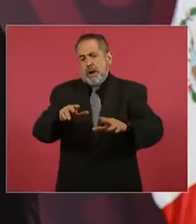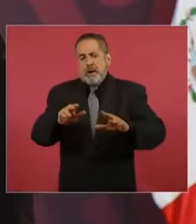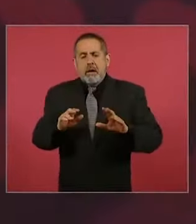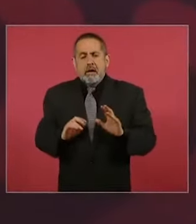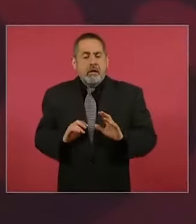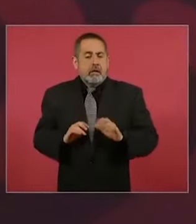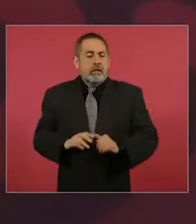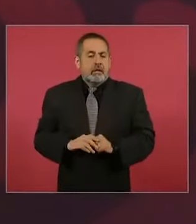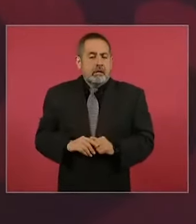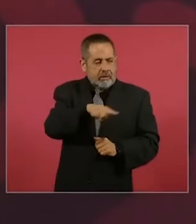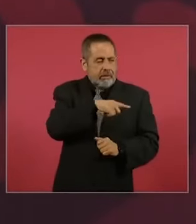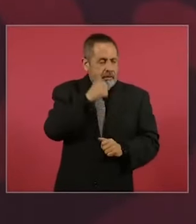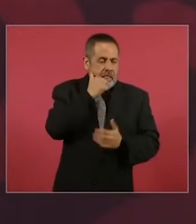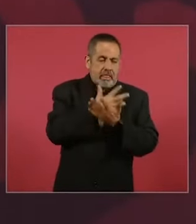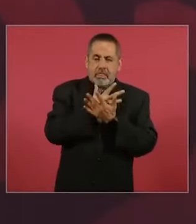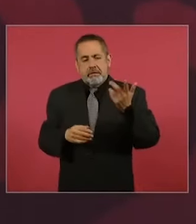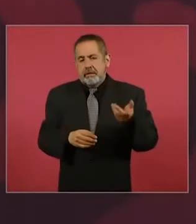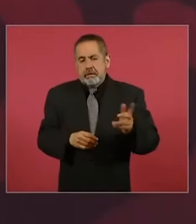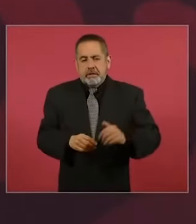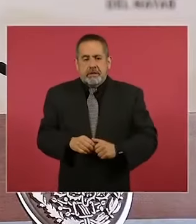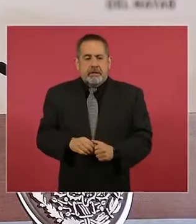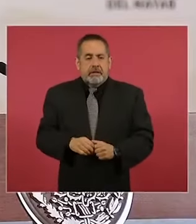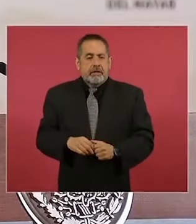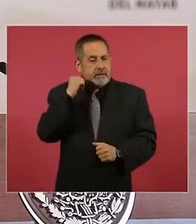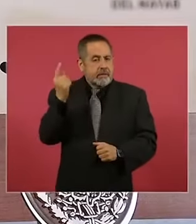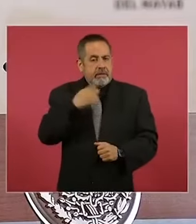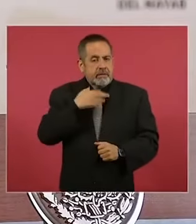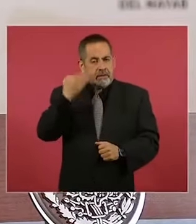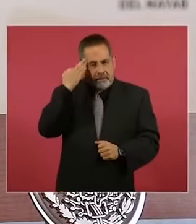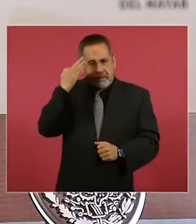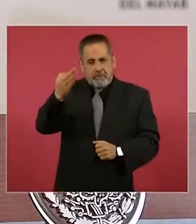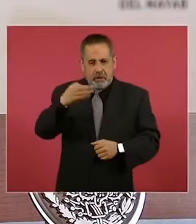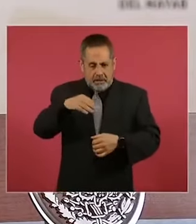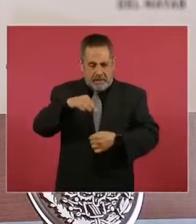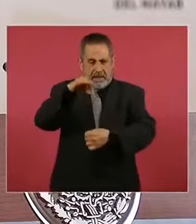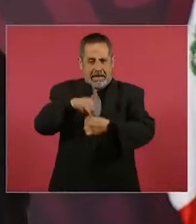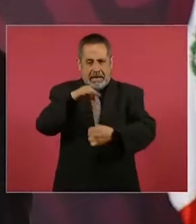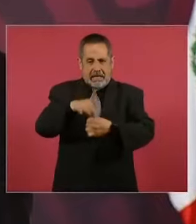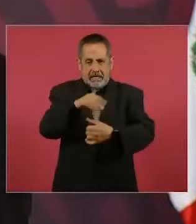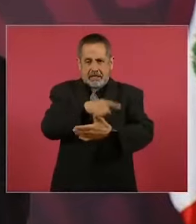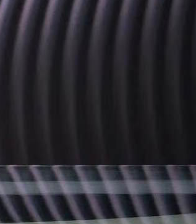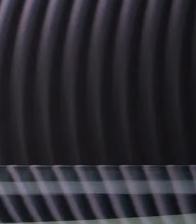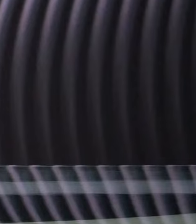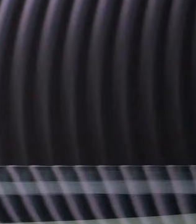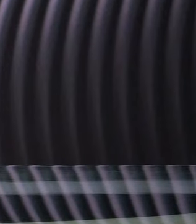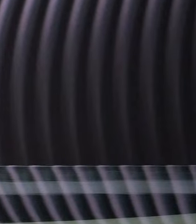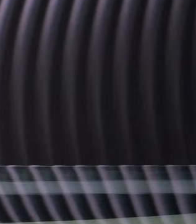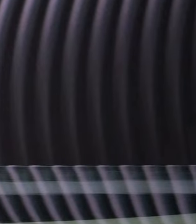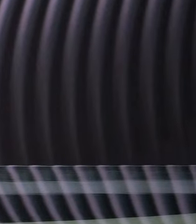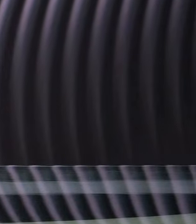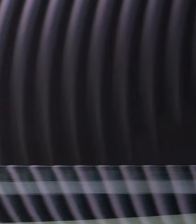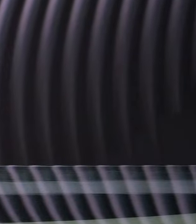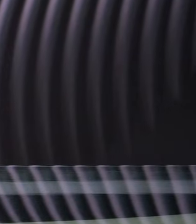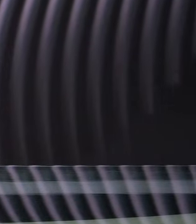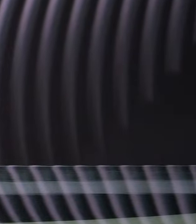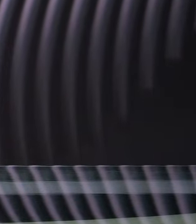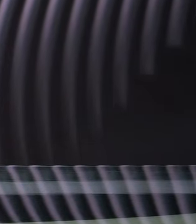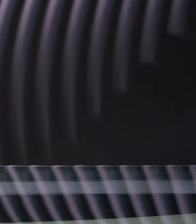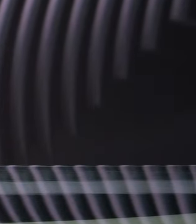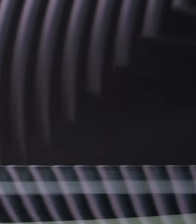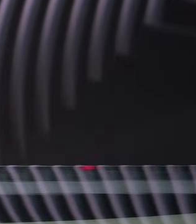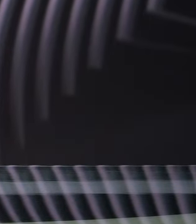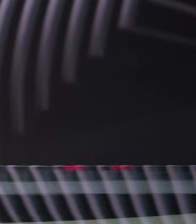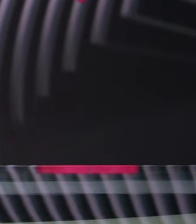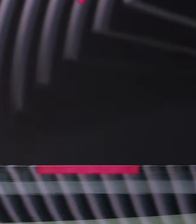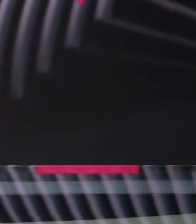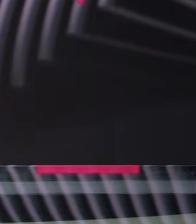estamos en México en temporada de elecciones la futura candidata presidencial de oposición sochil